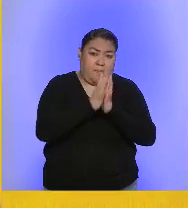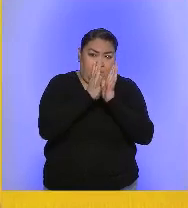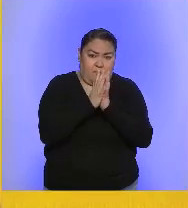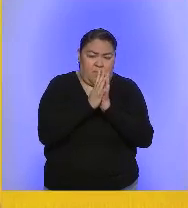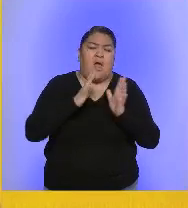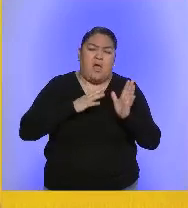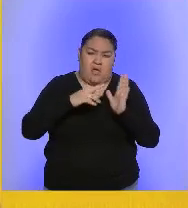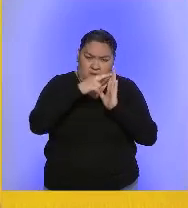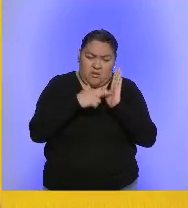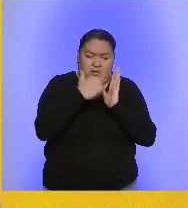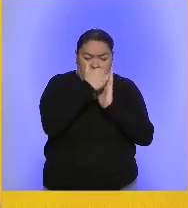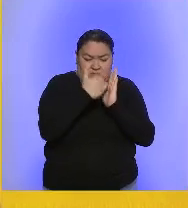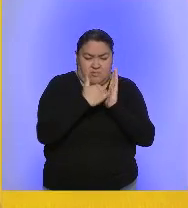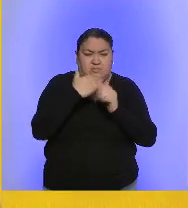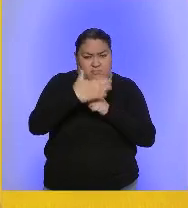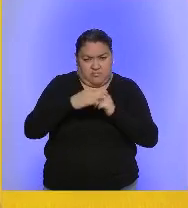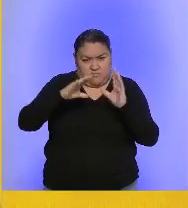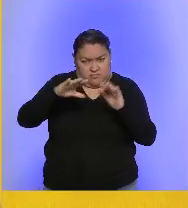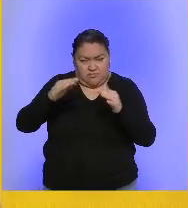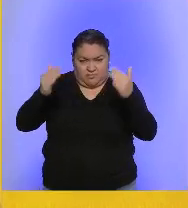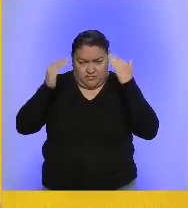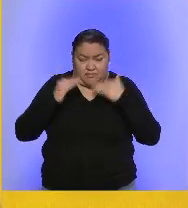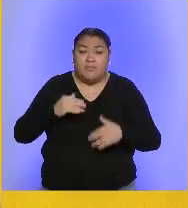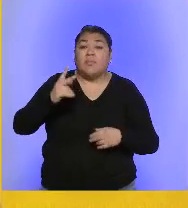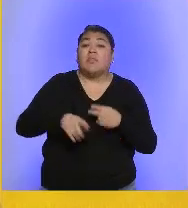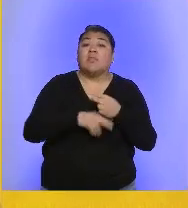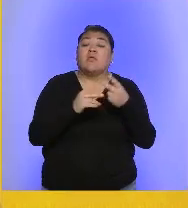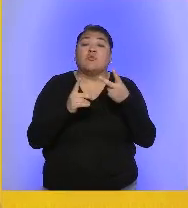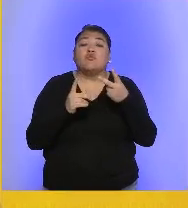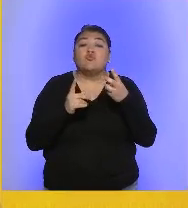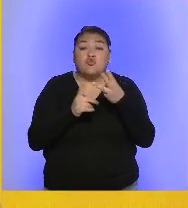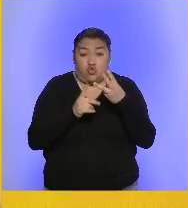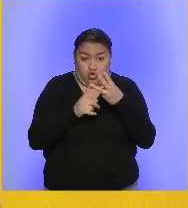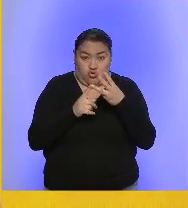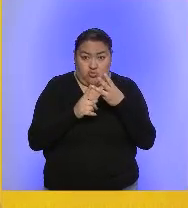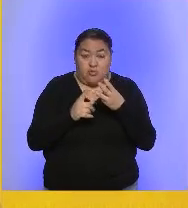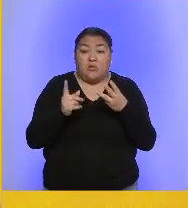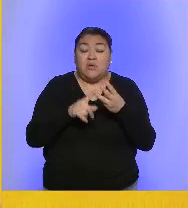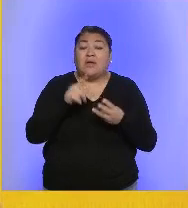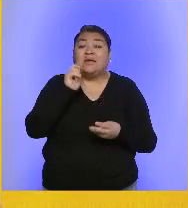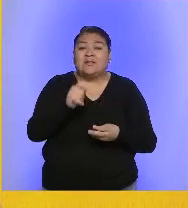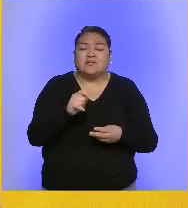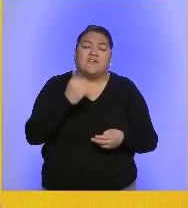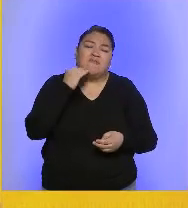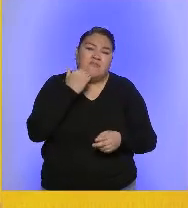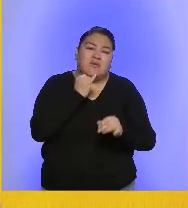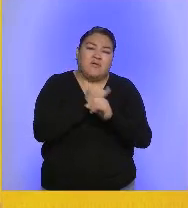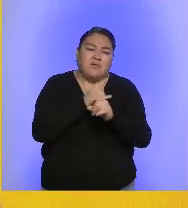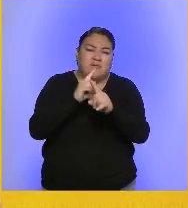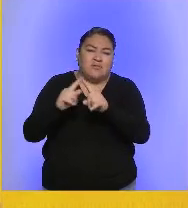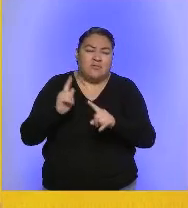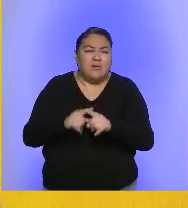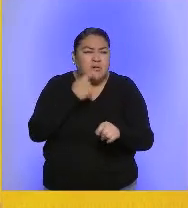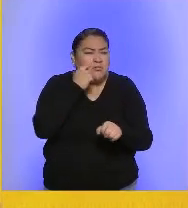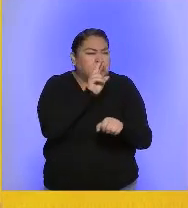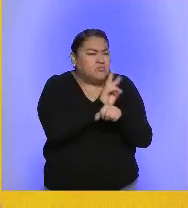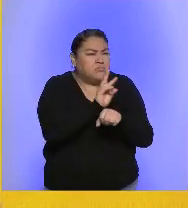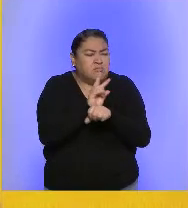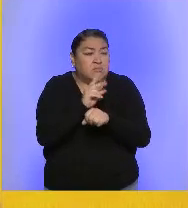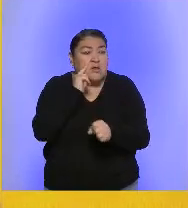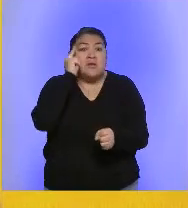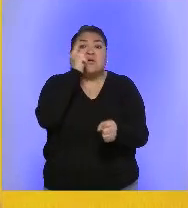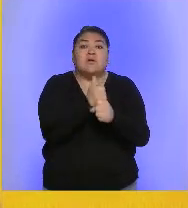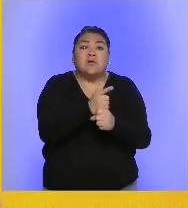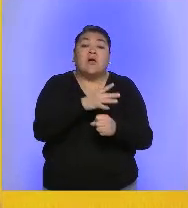Segundo, llevar a cabo un monitoreo de redes sociales que permita detectar no solo los casos de violencia política por razón de